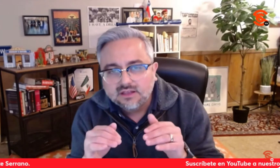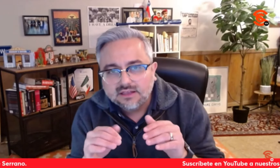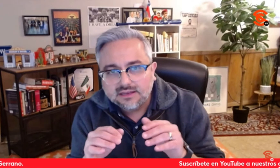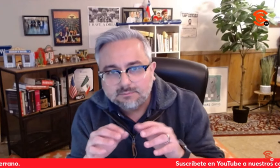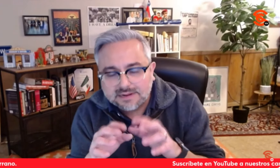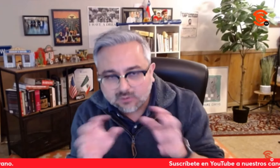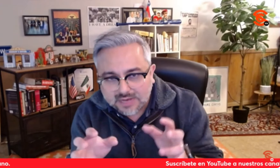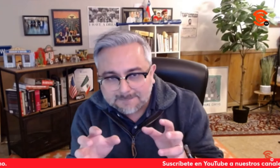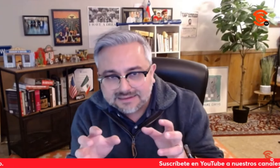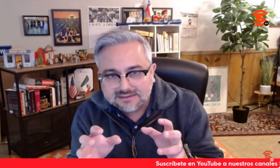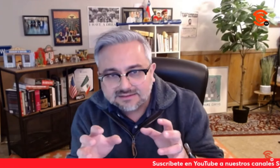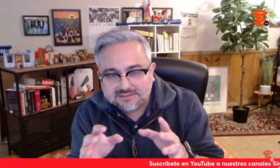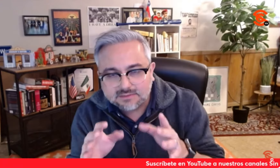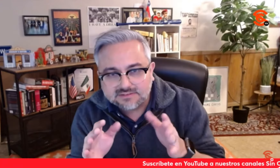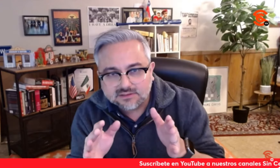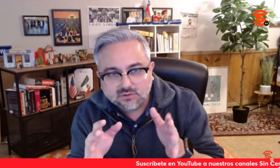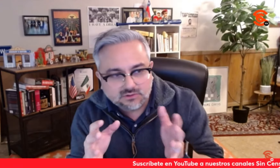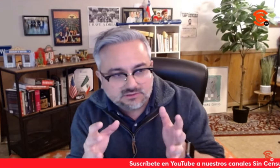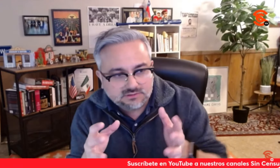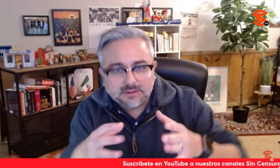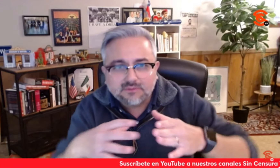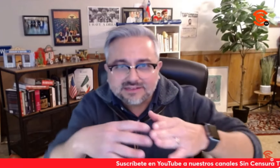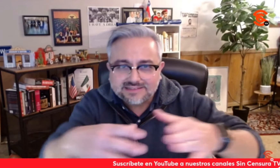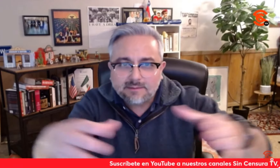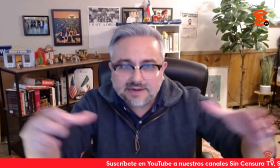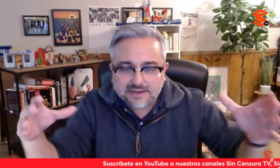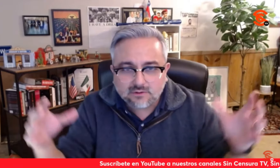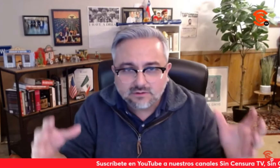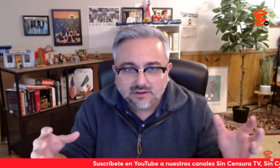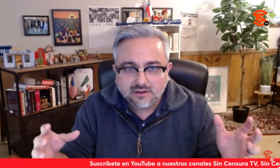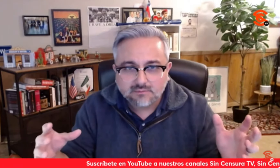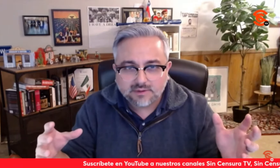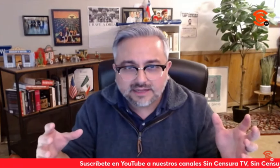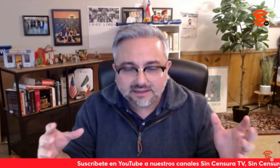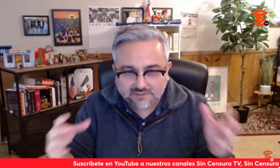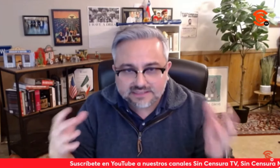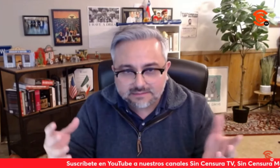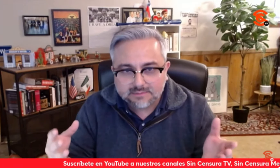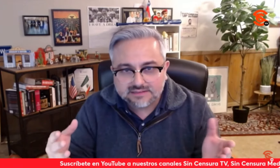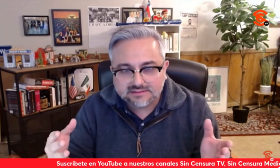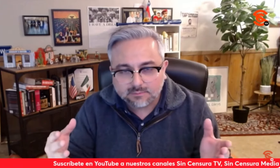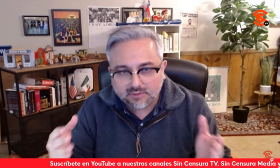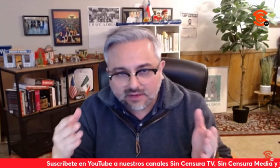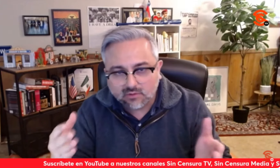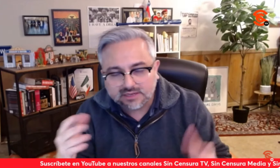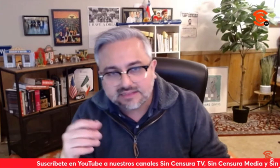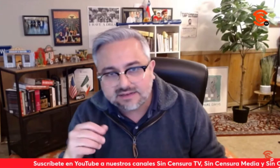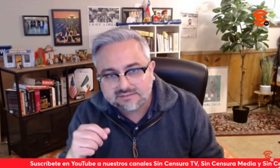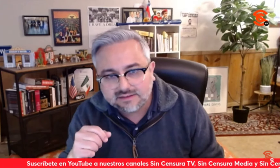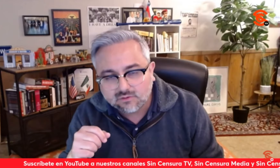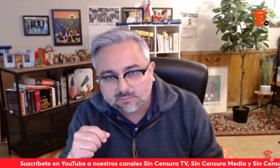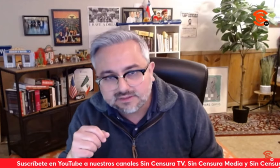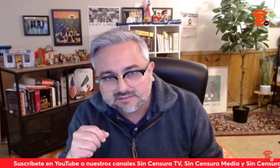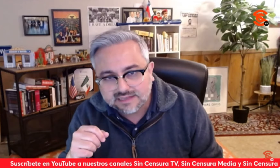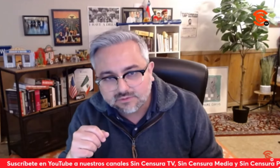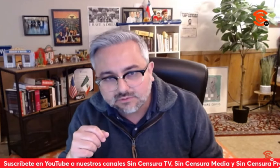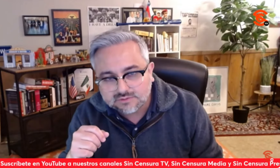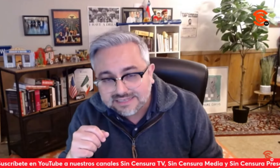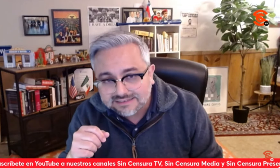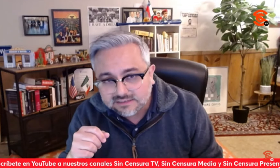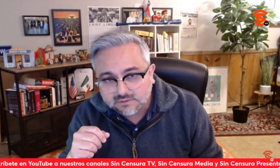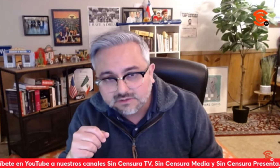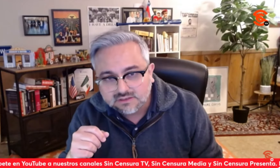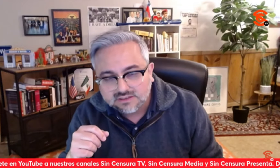estableciendo el panorama, estableciendo, vamos, el tablero para que efectivamente se pueda concretar ese golpe de